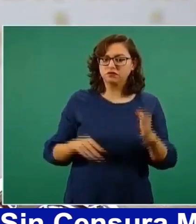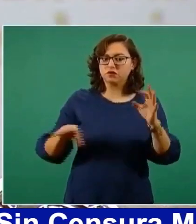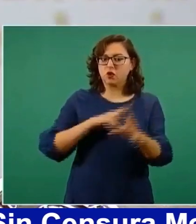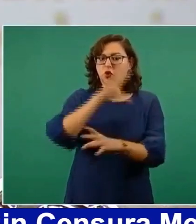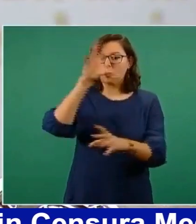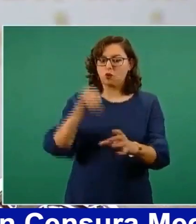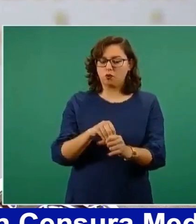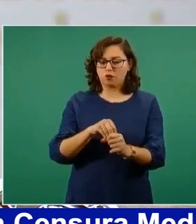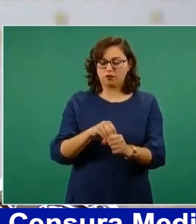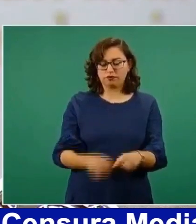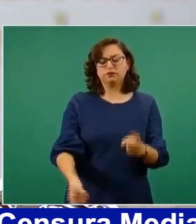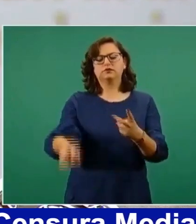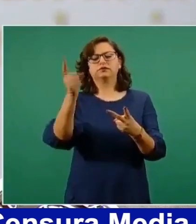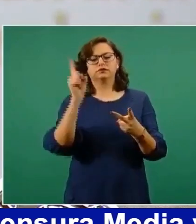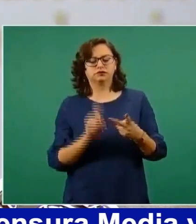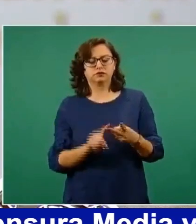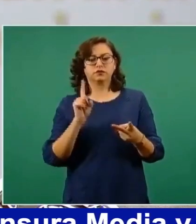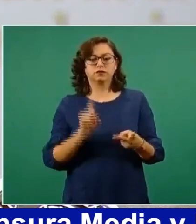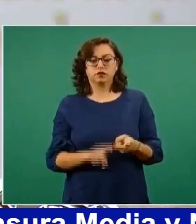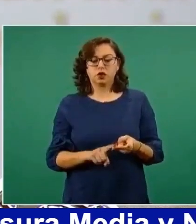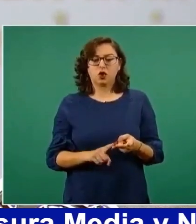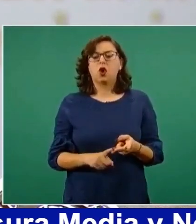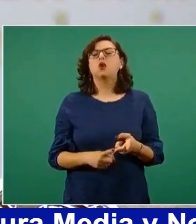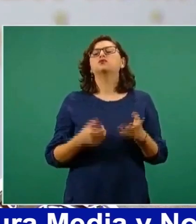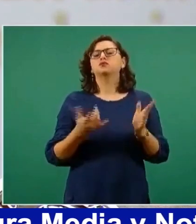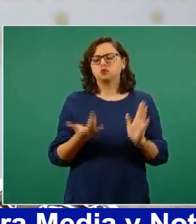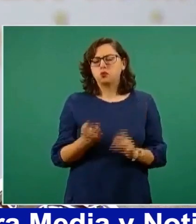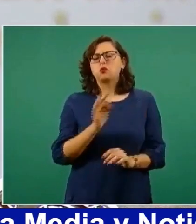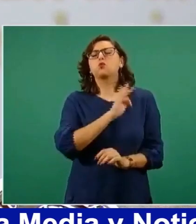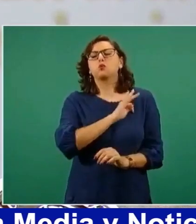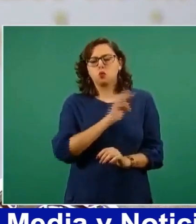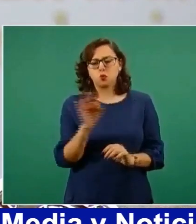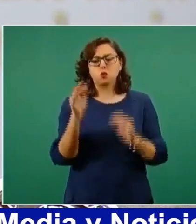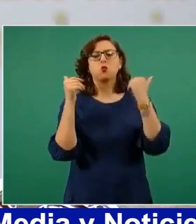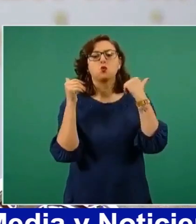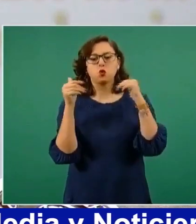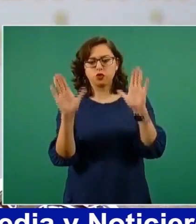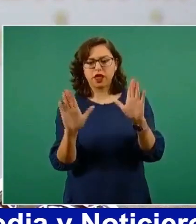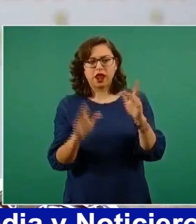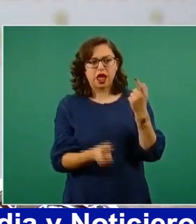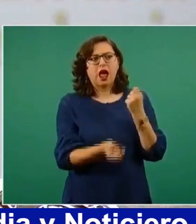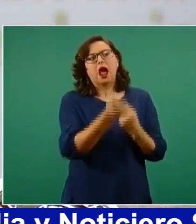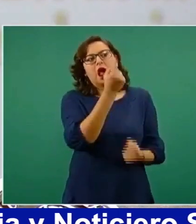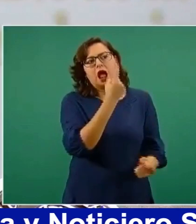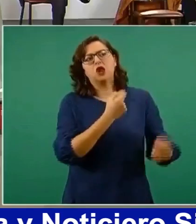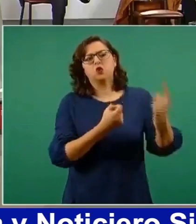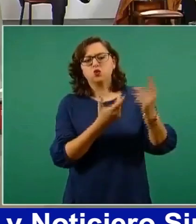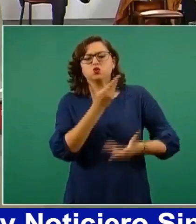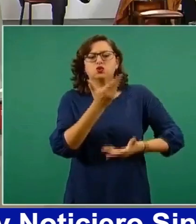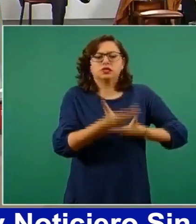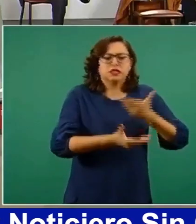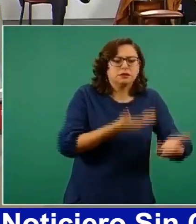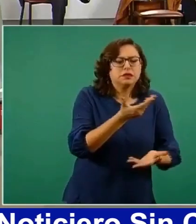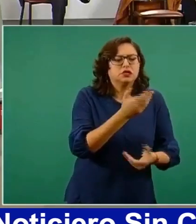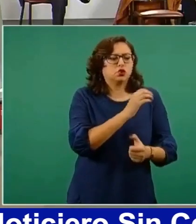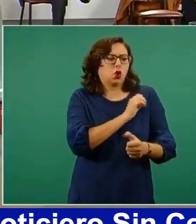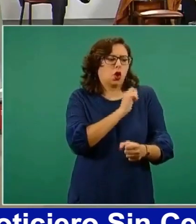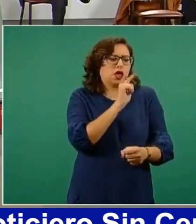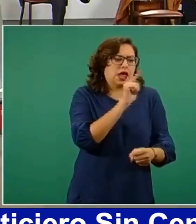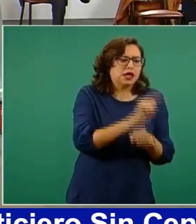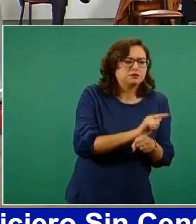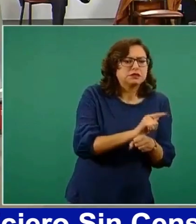sus empresas, es decir, relacionadas con su objeto social y actividad económica preponderante.